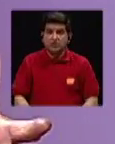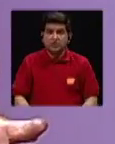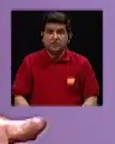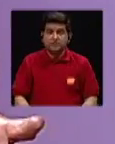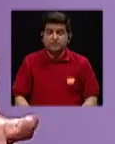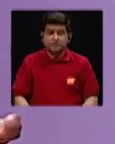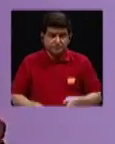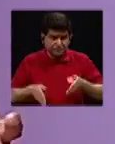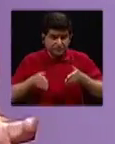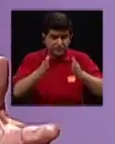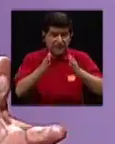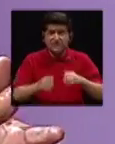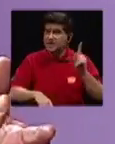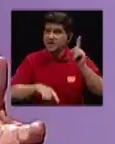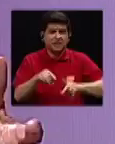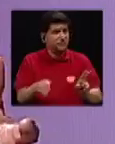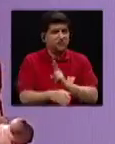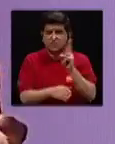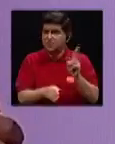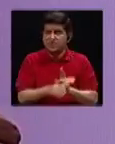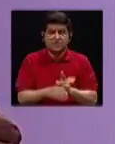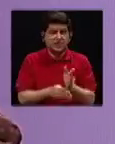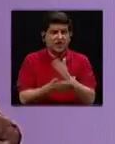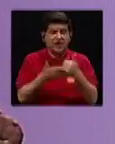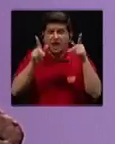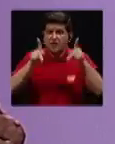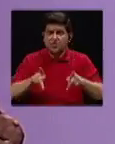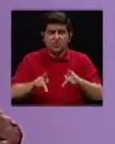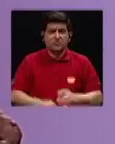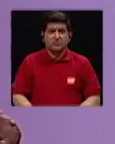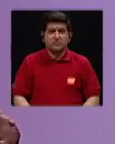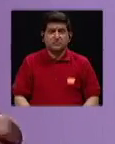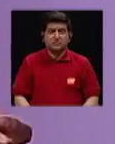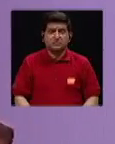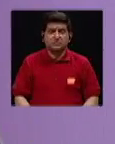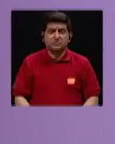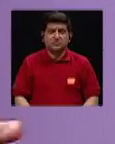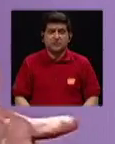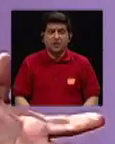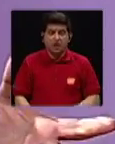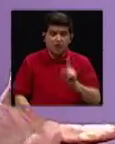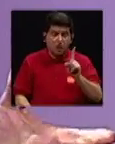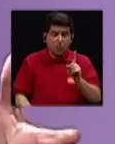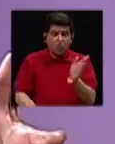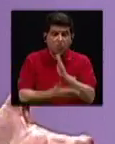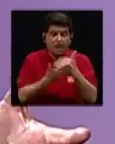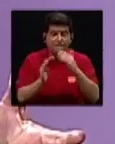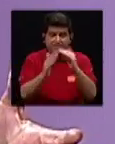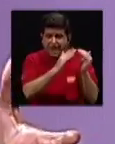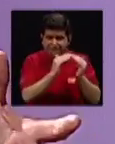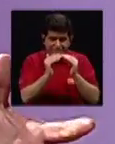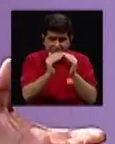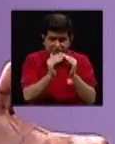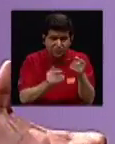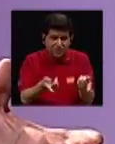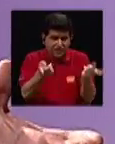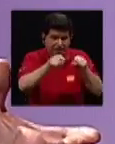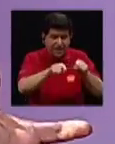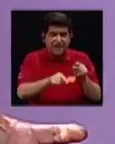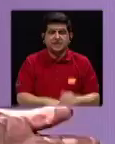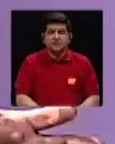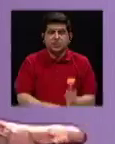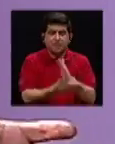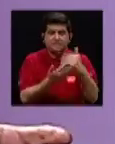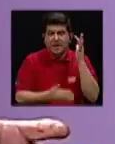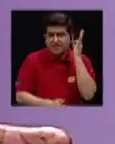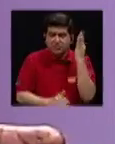nos afecta en el sentido de que las calles se vuelven intransitables Para algunas personas de que de que cuando una parte de la